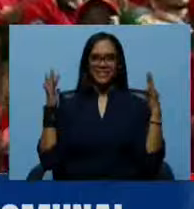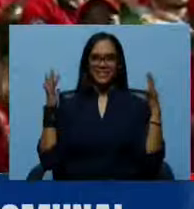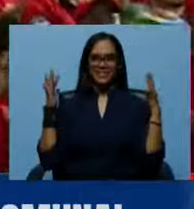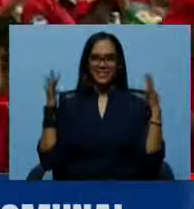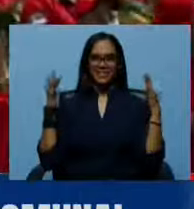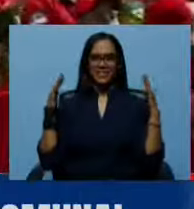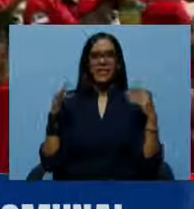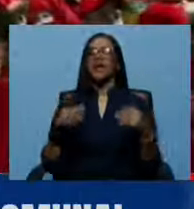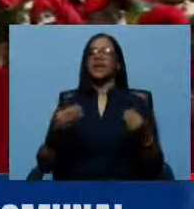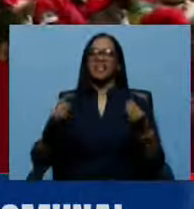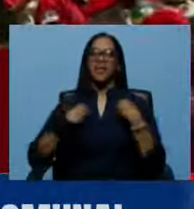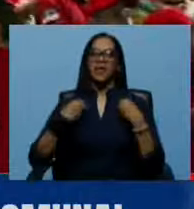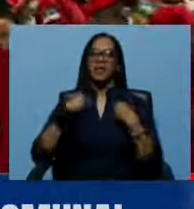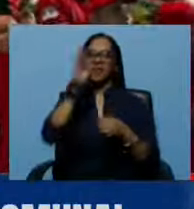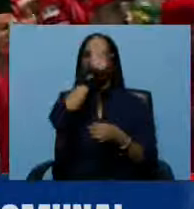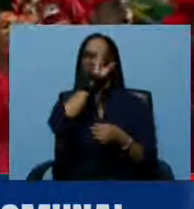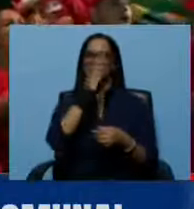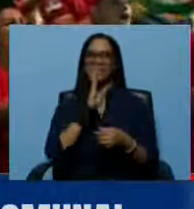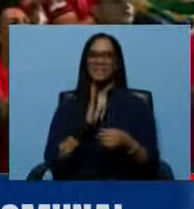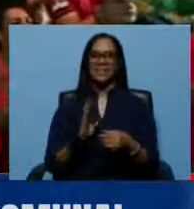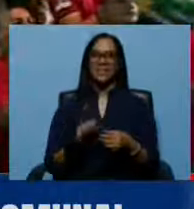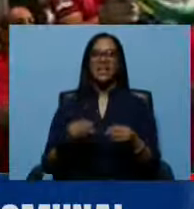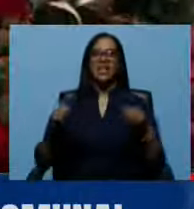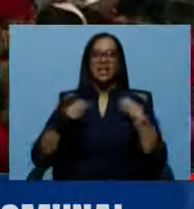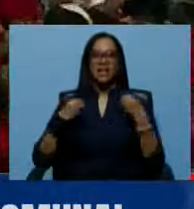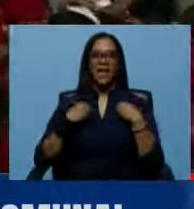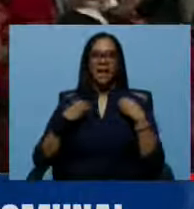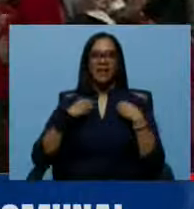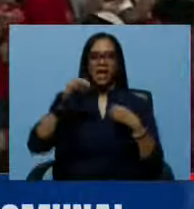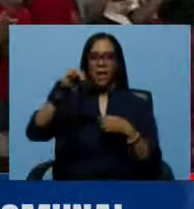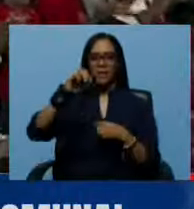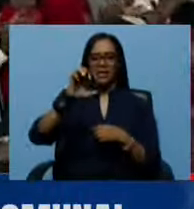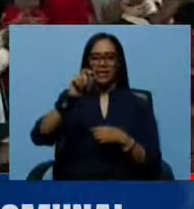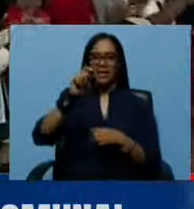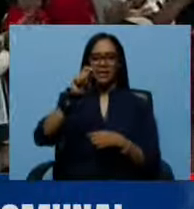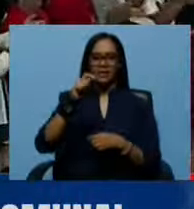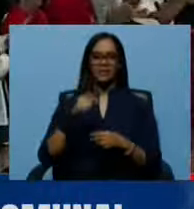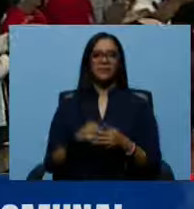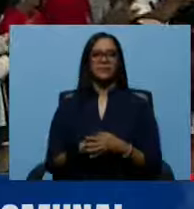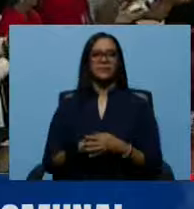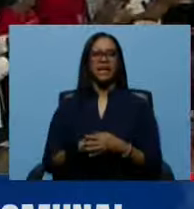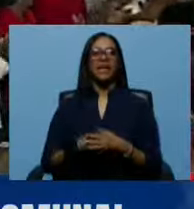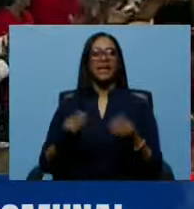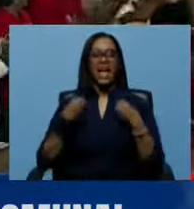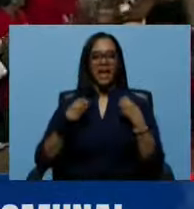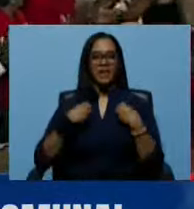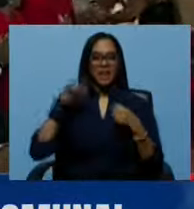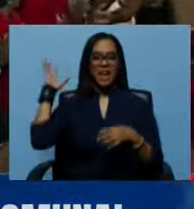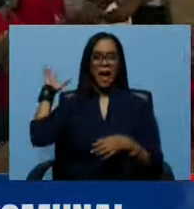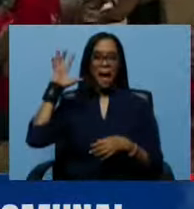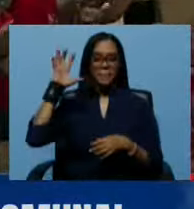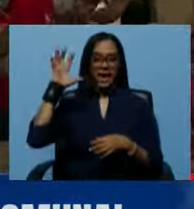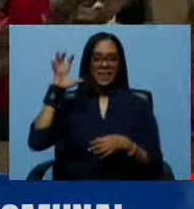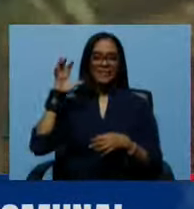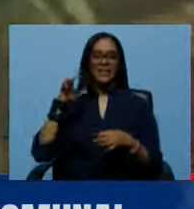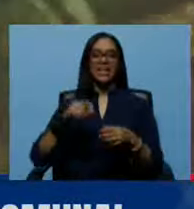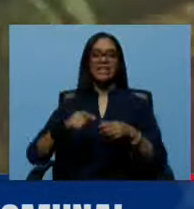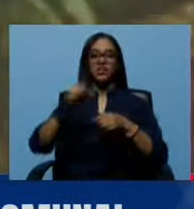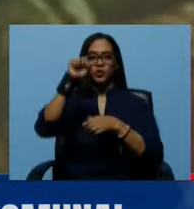¡Que viva Brasil! ¡Que viva el MST! ¡Que viva la Patria Grande del Sur!